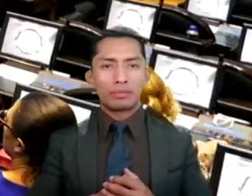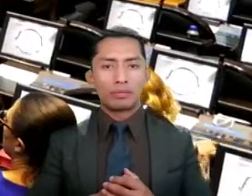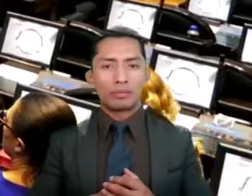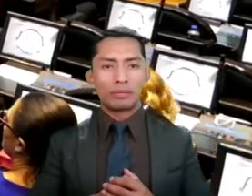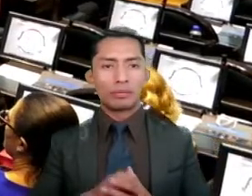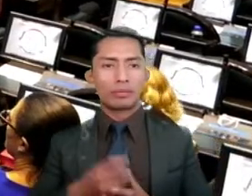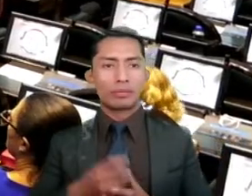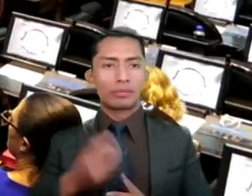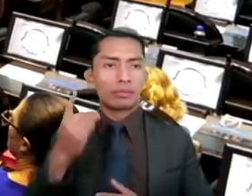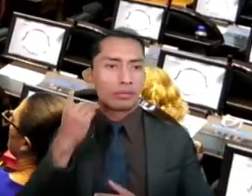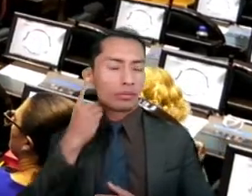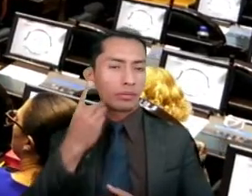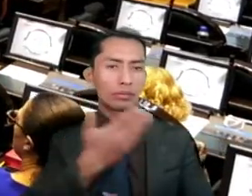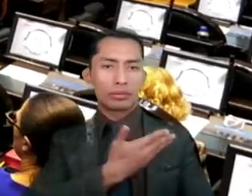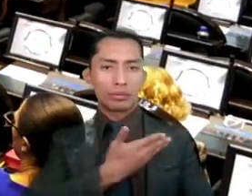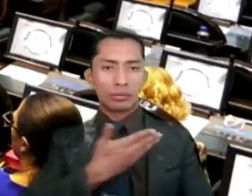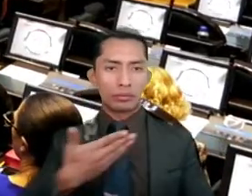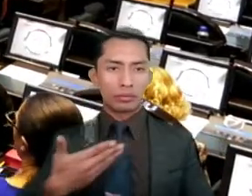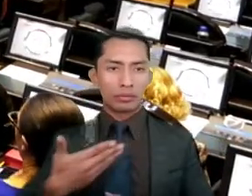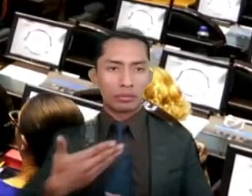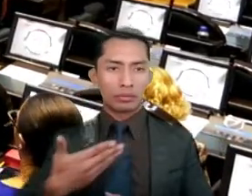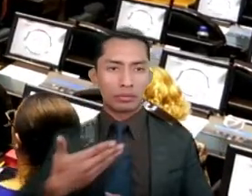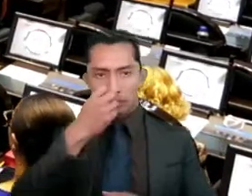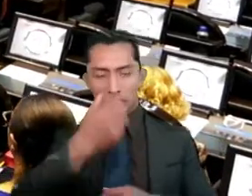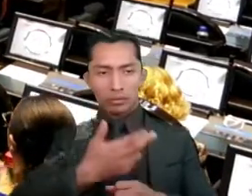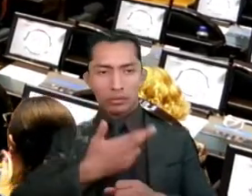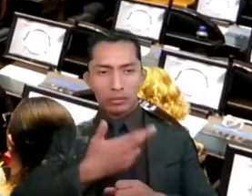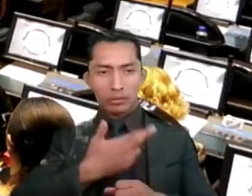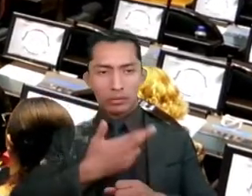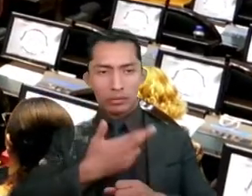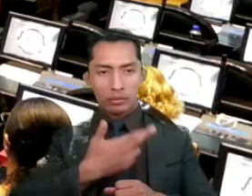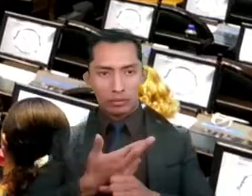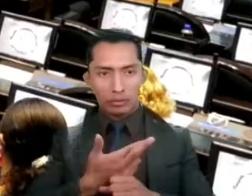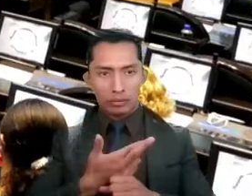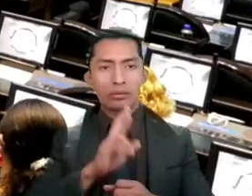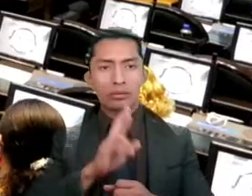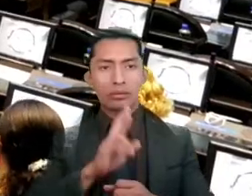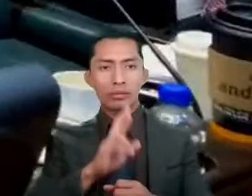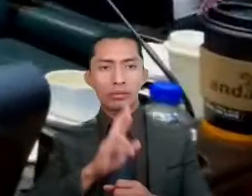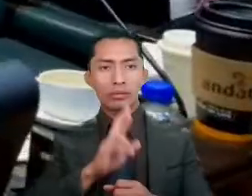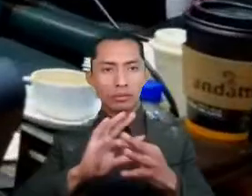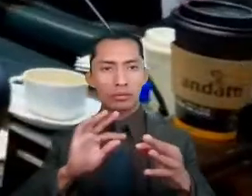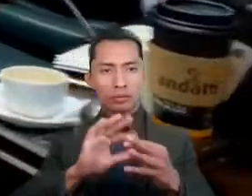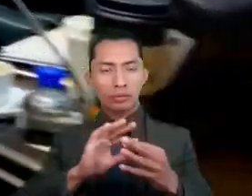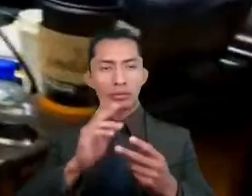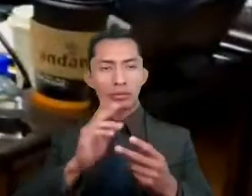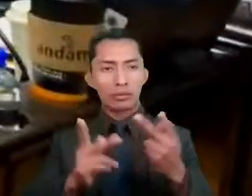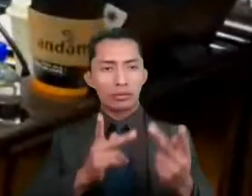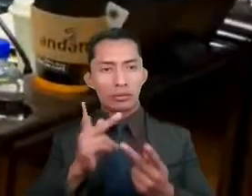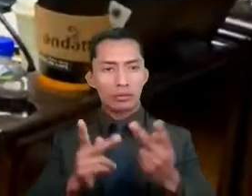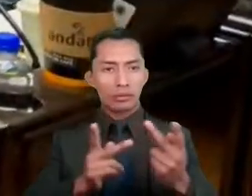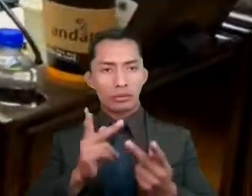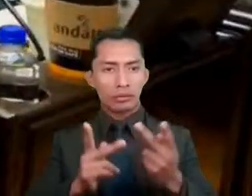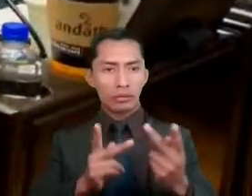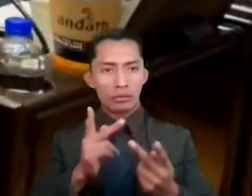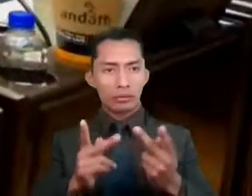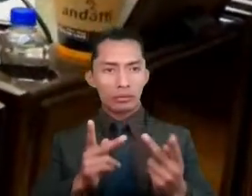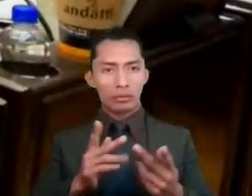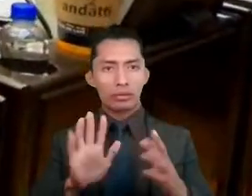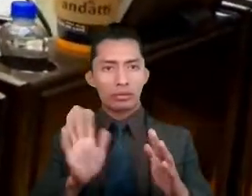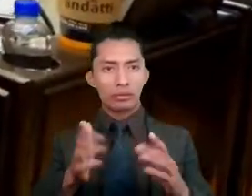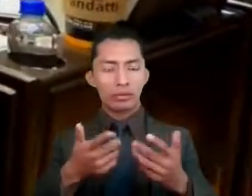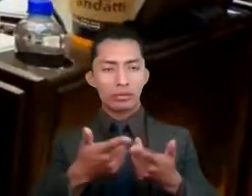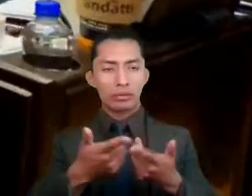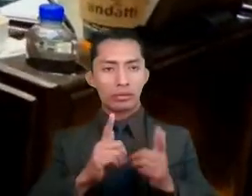Diputado presidente, toda vez de que el señor secretario estaba dando respuesta a las preguntas que su servidor, el Grupo Parlamentario